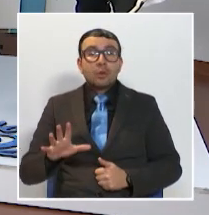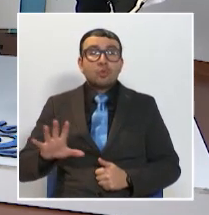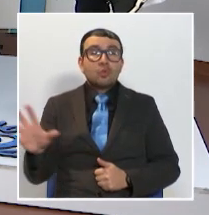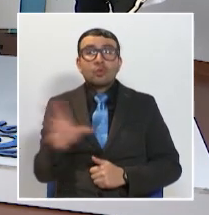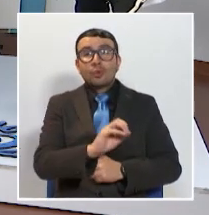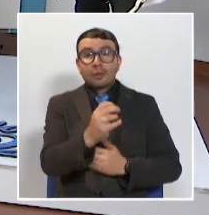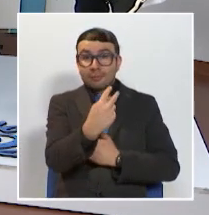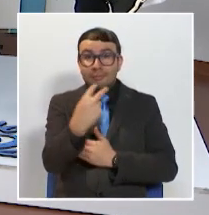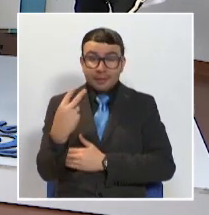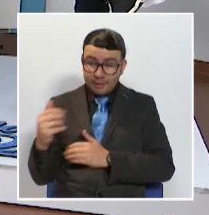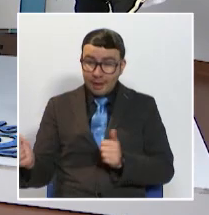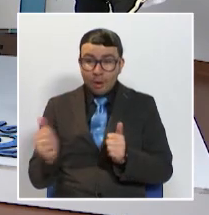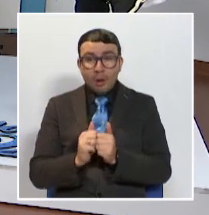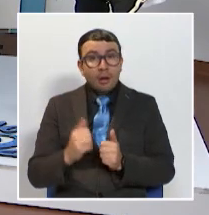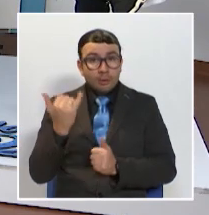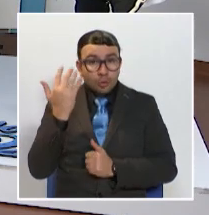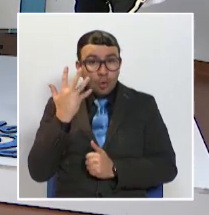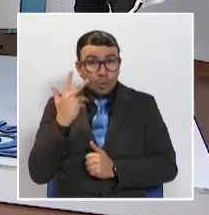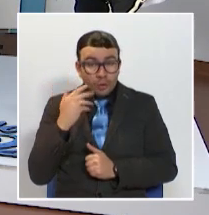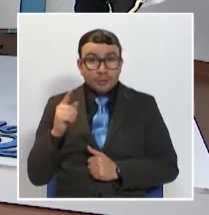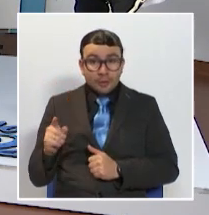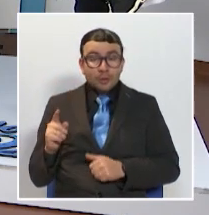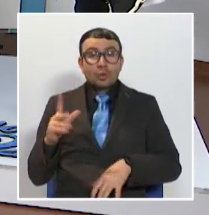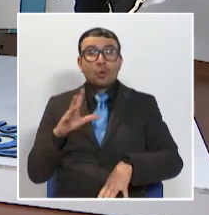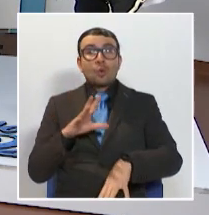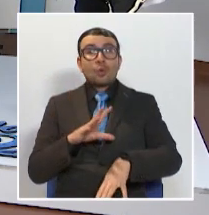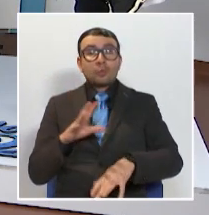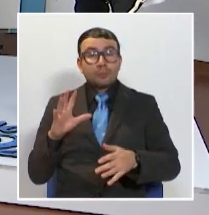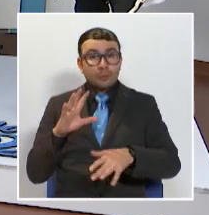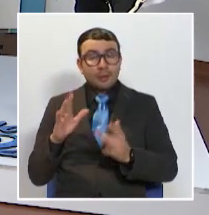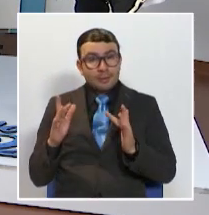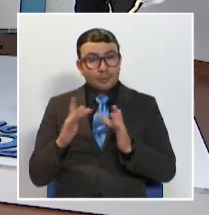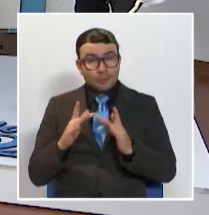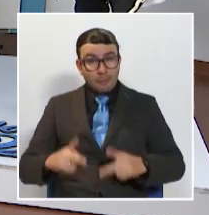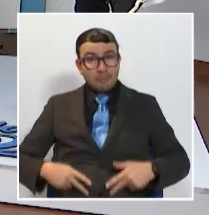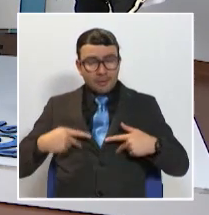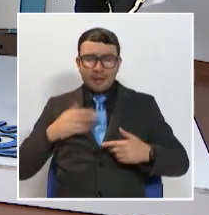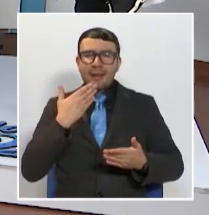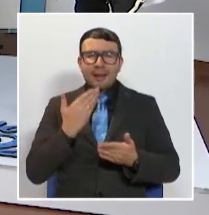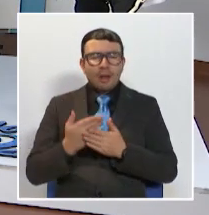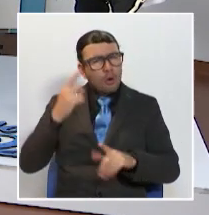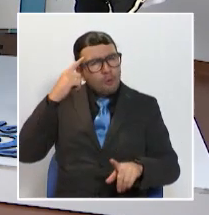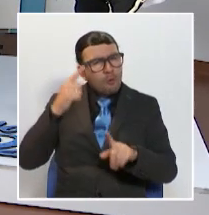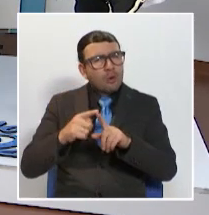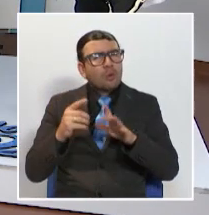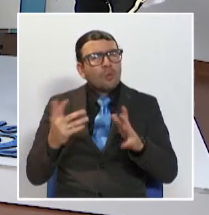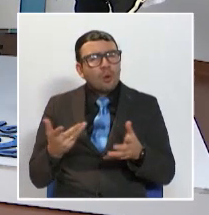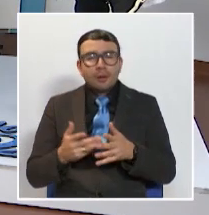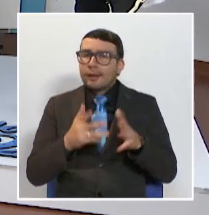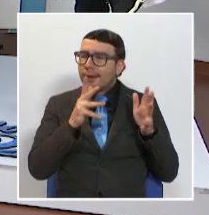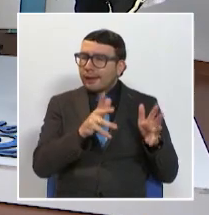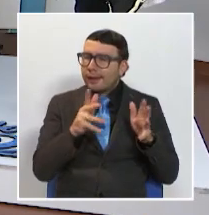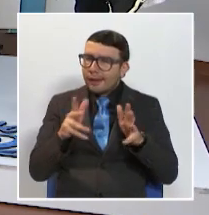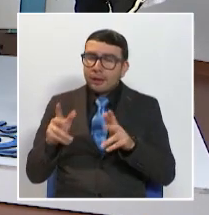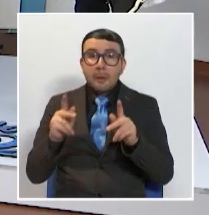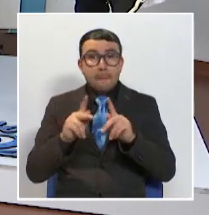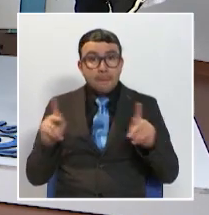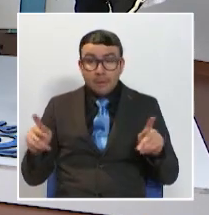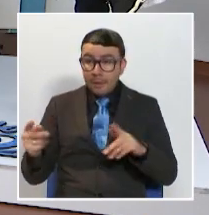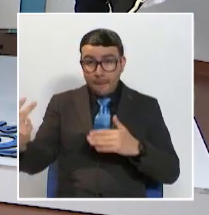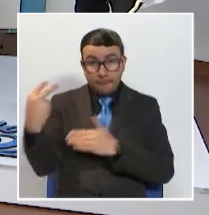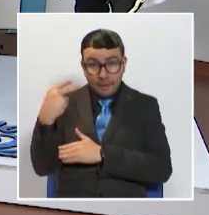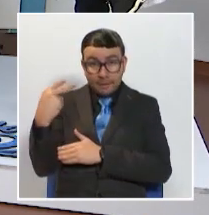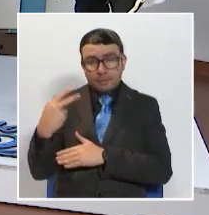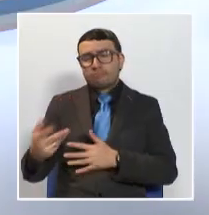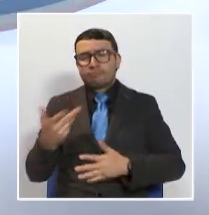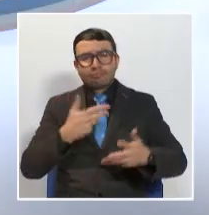personas que nos acompañan todos los días en Conexión Vital, un abrazo de todo corazón. Nuestro objetivo principal es educar a todas las personas que ven el programa